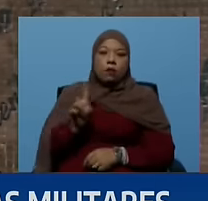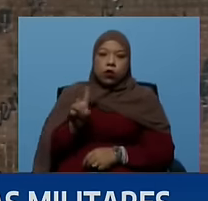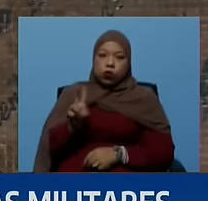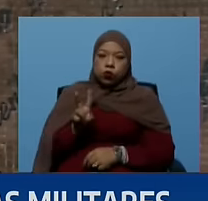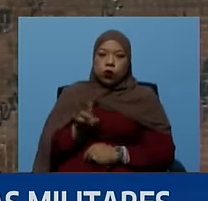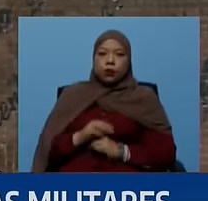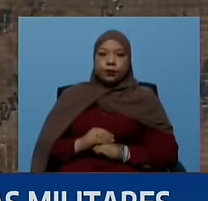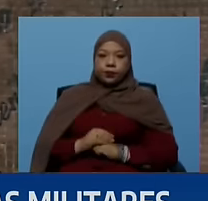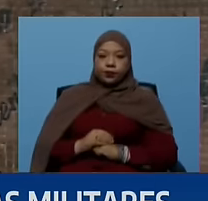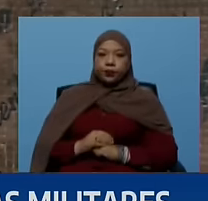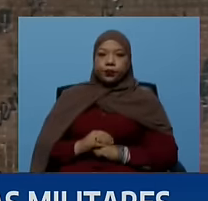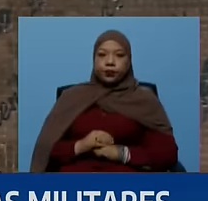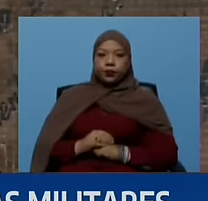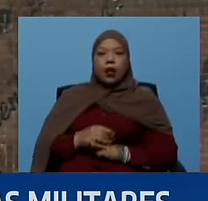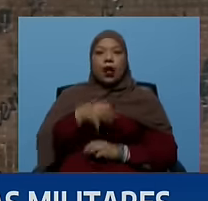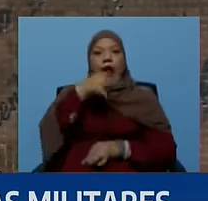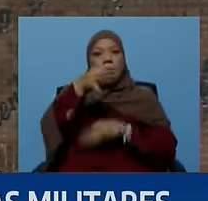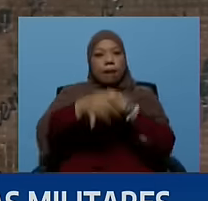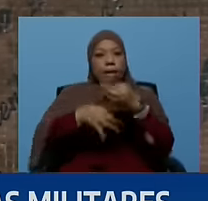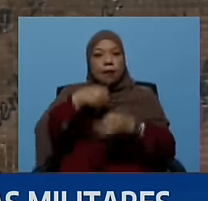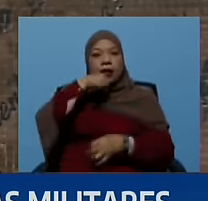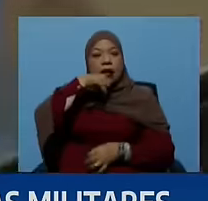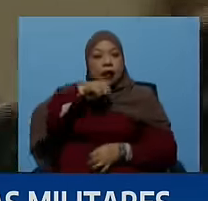es un antes y un